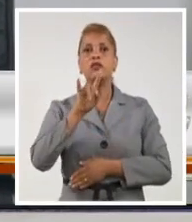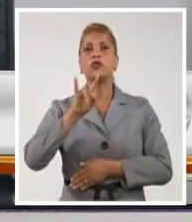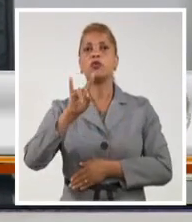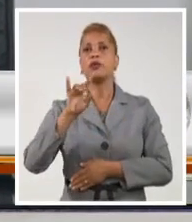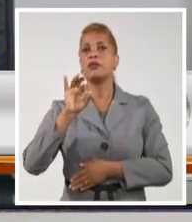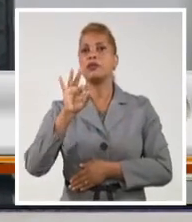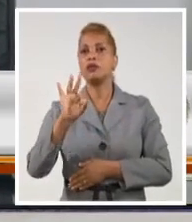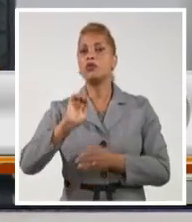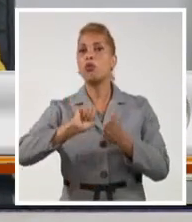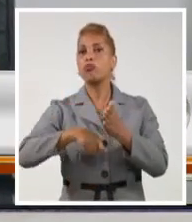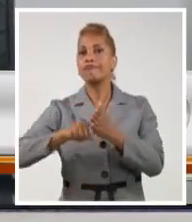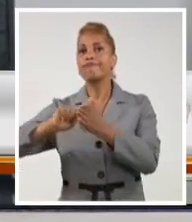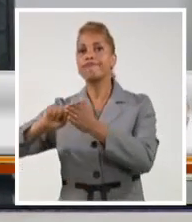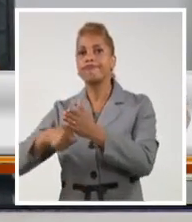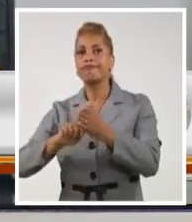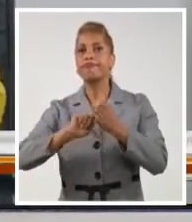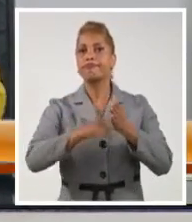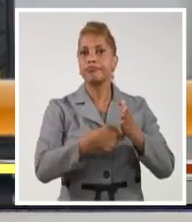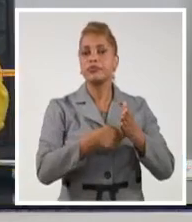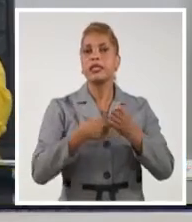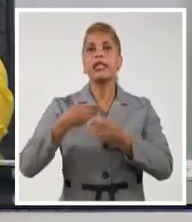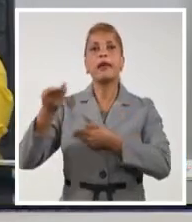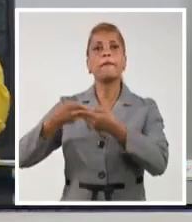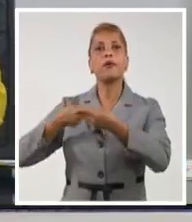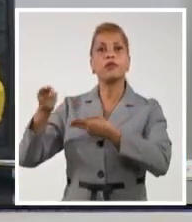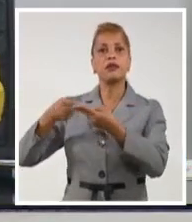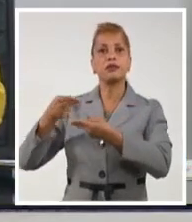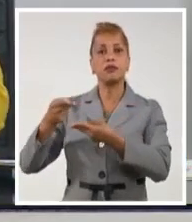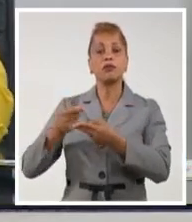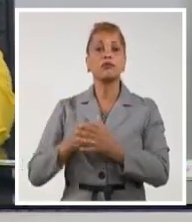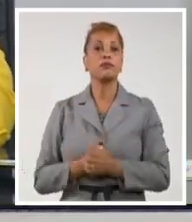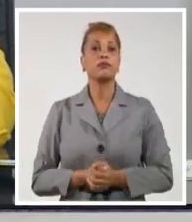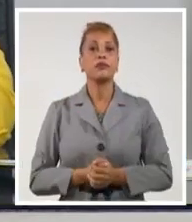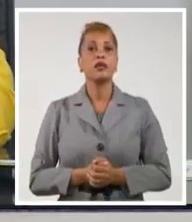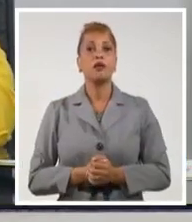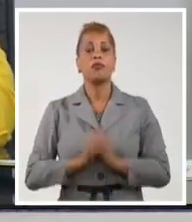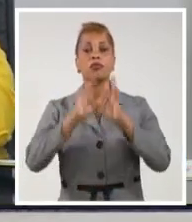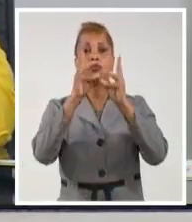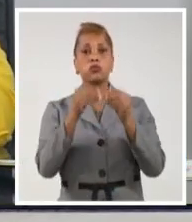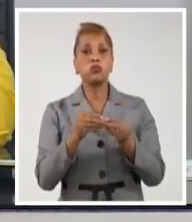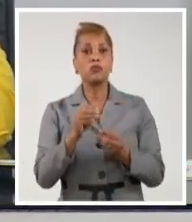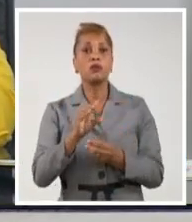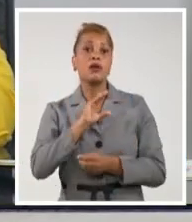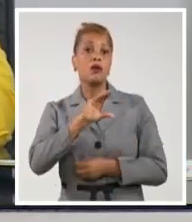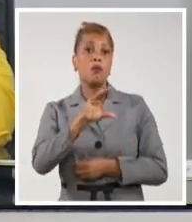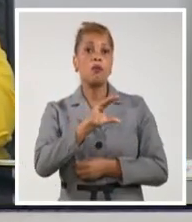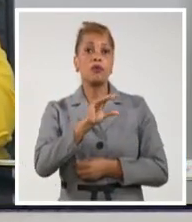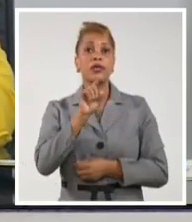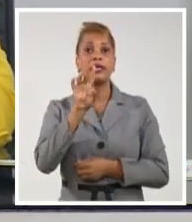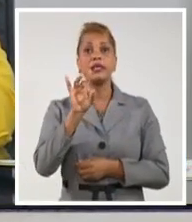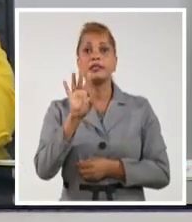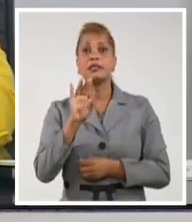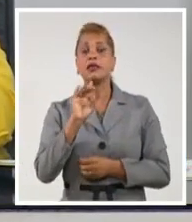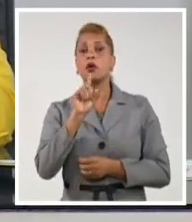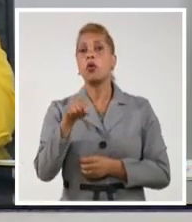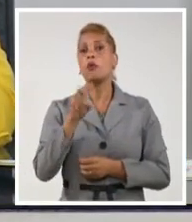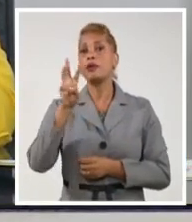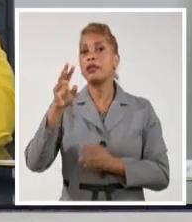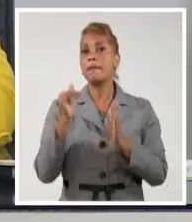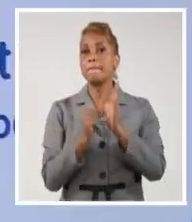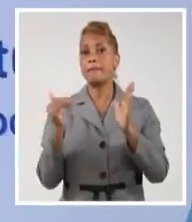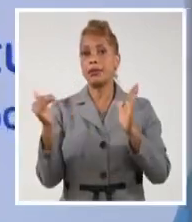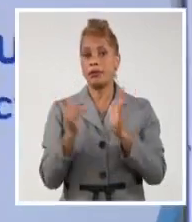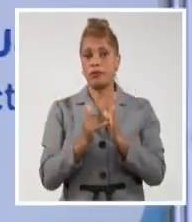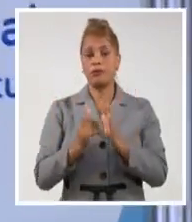198 contratos de exportación por un monto de 15,3 millones con las formas de